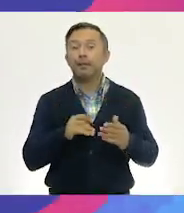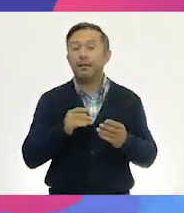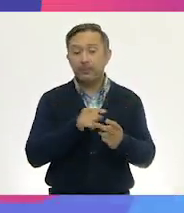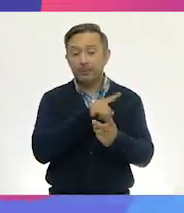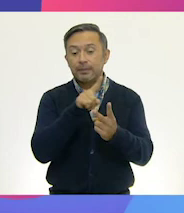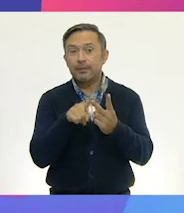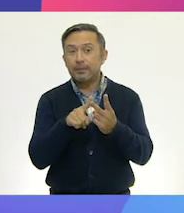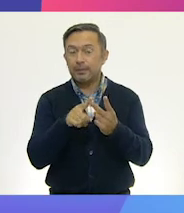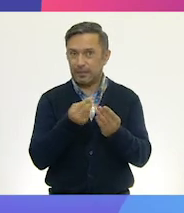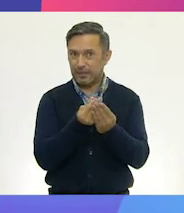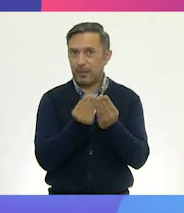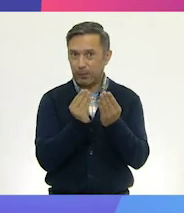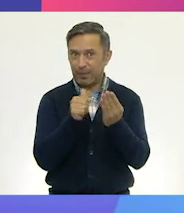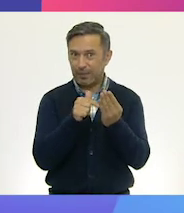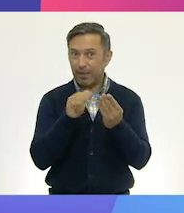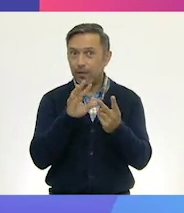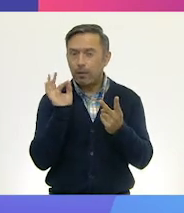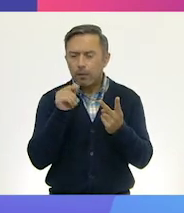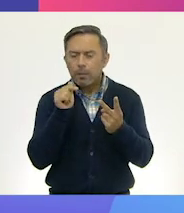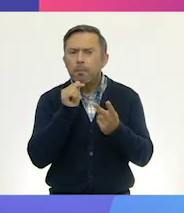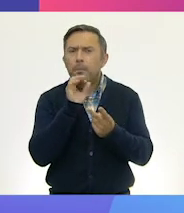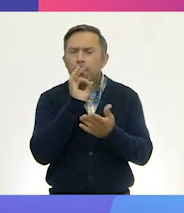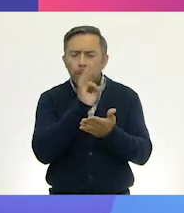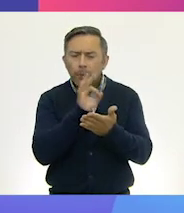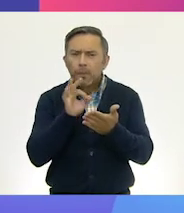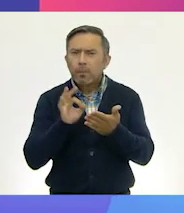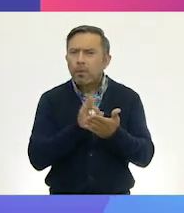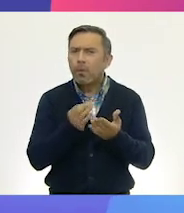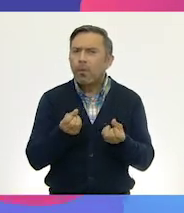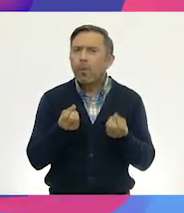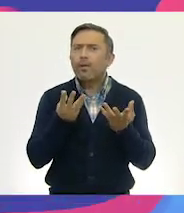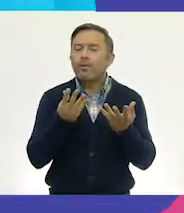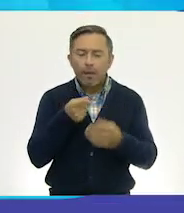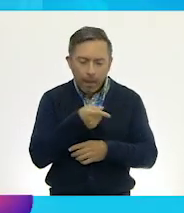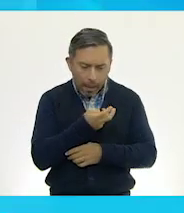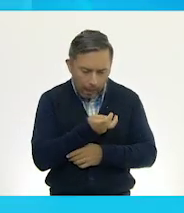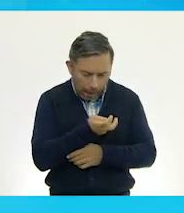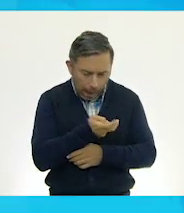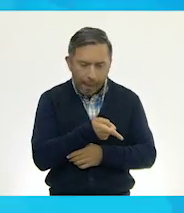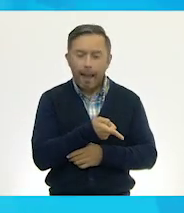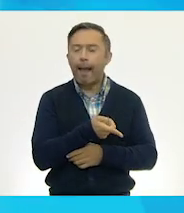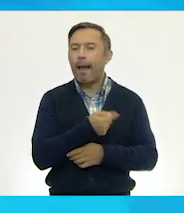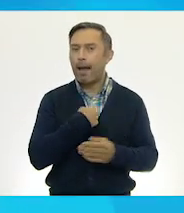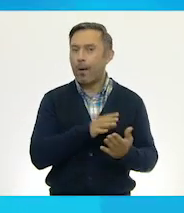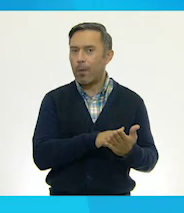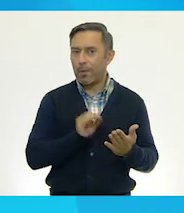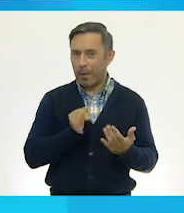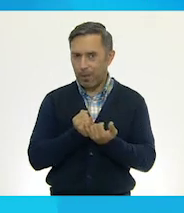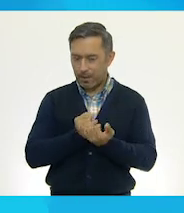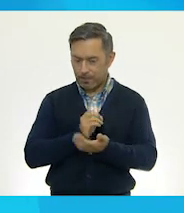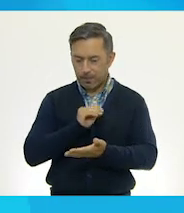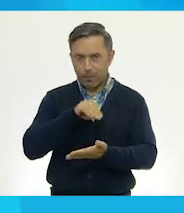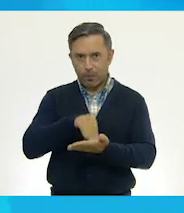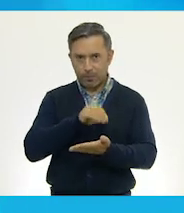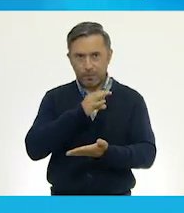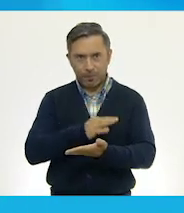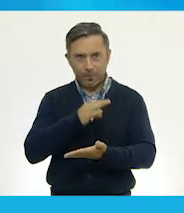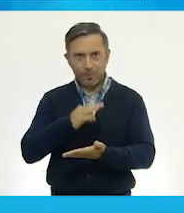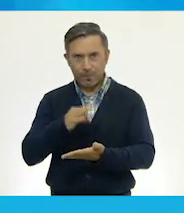puntos? Listo, voy a representarla. Tengo aquí, muy